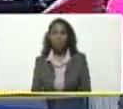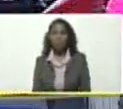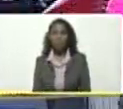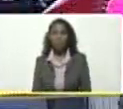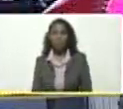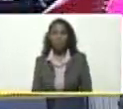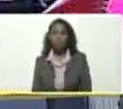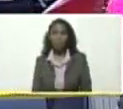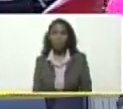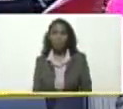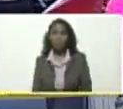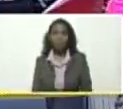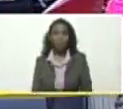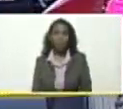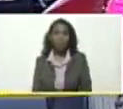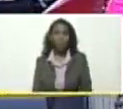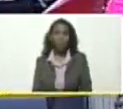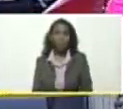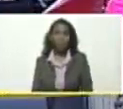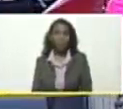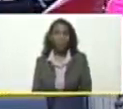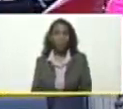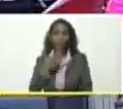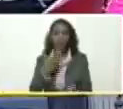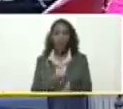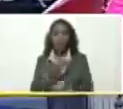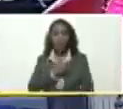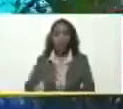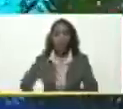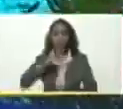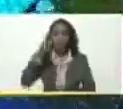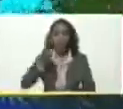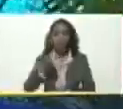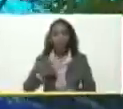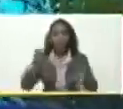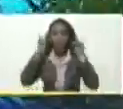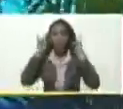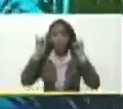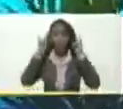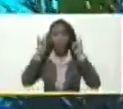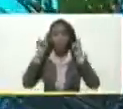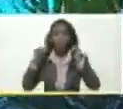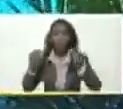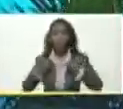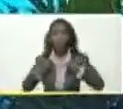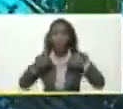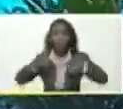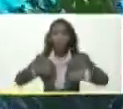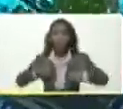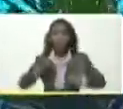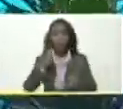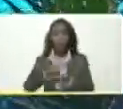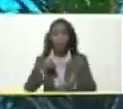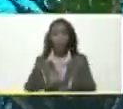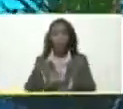Muchas gracias, presidente. La verdad es que es una fiesta lo que se vivió en este palacio.